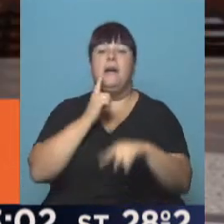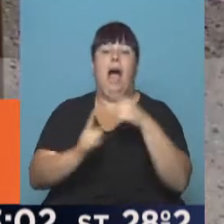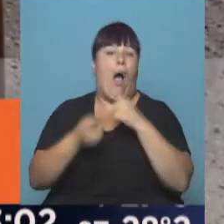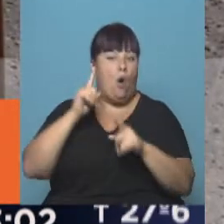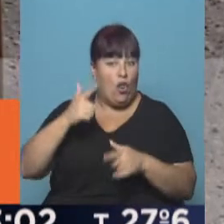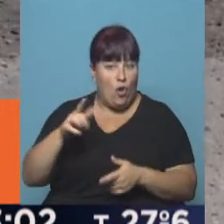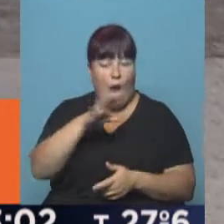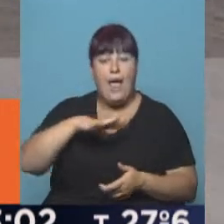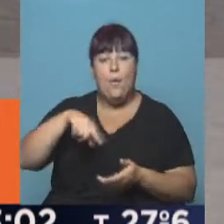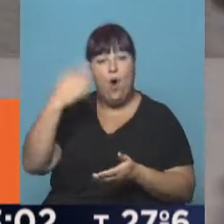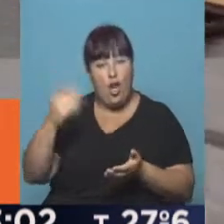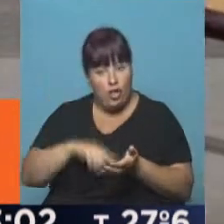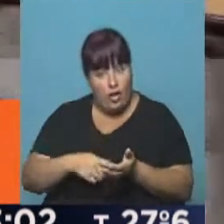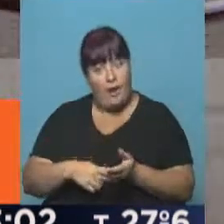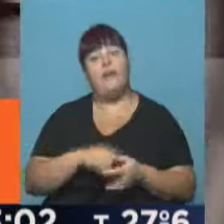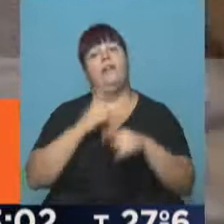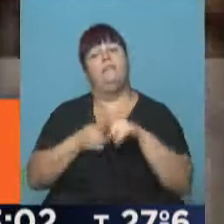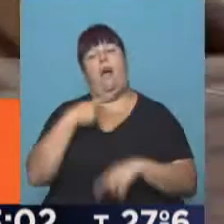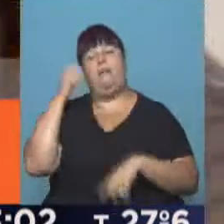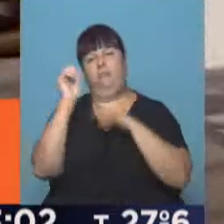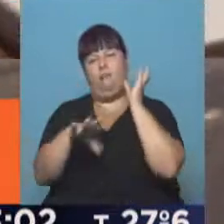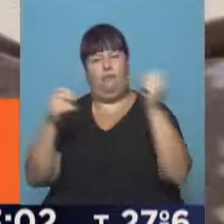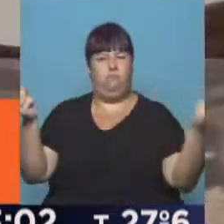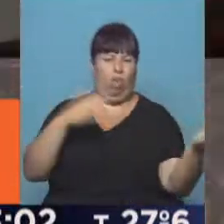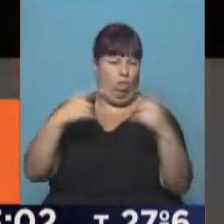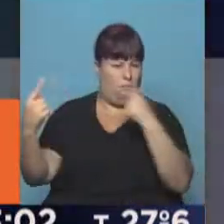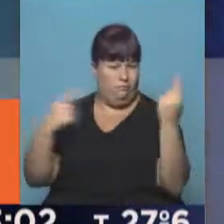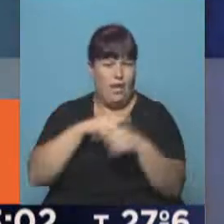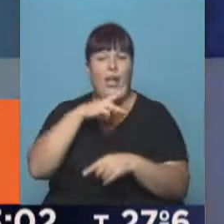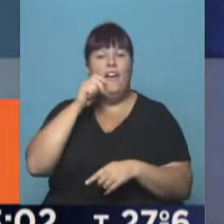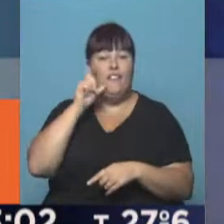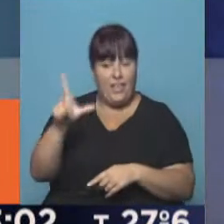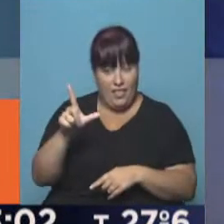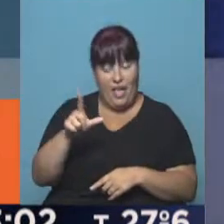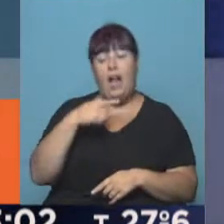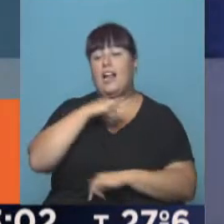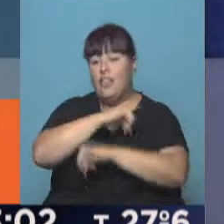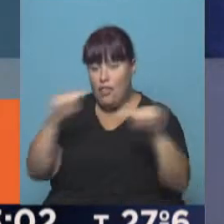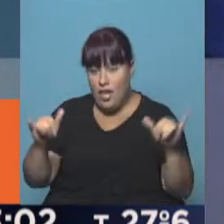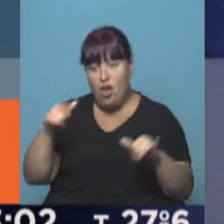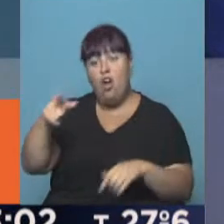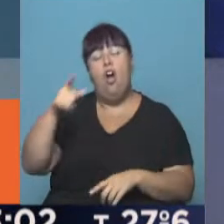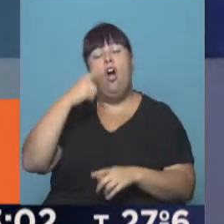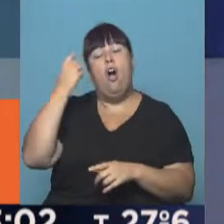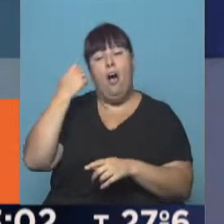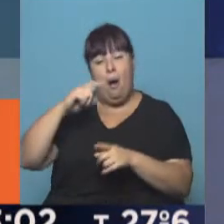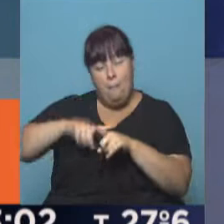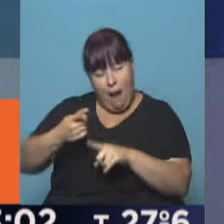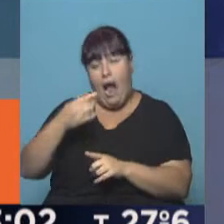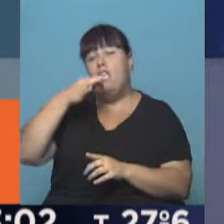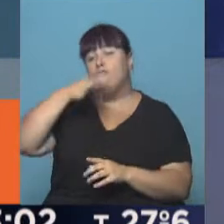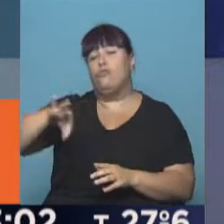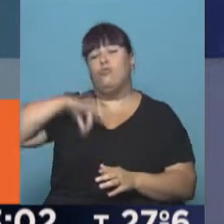acuerdo en el distrito bonaerense se sumaron críticas cruzadas. María Eugenia Vidal anunció que descontará los días de huelga